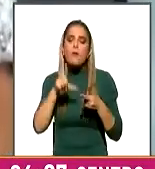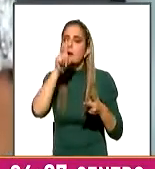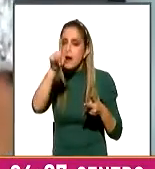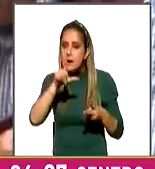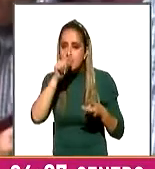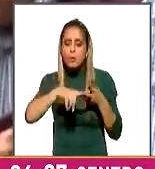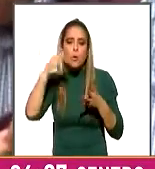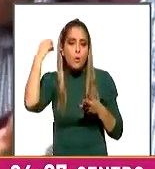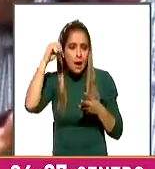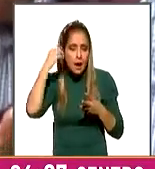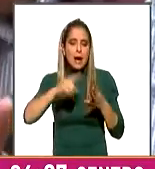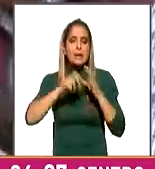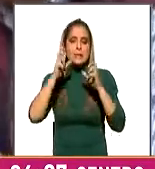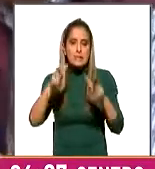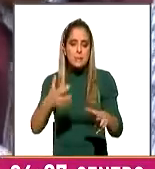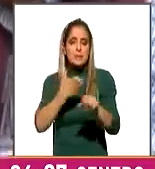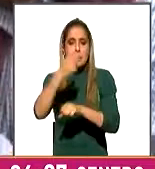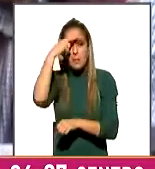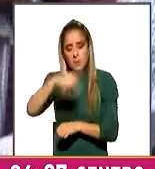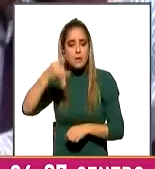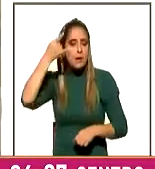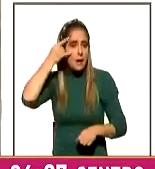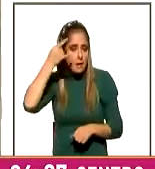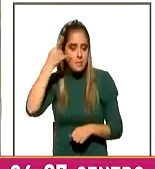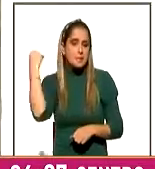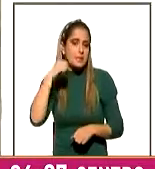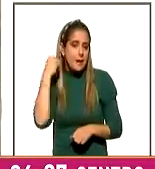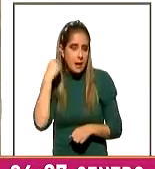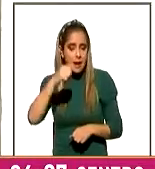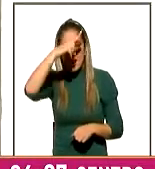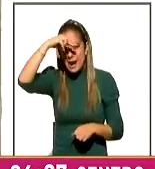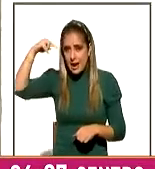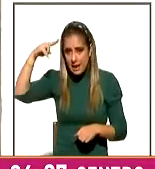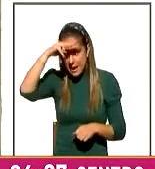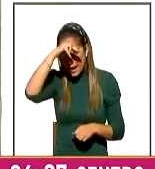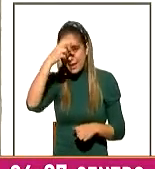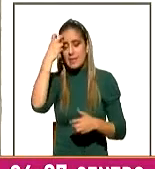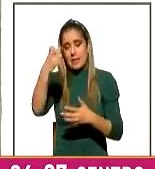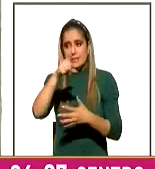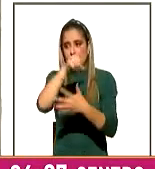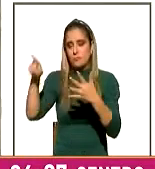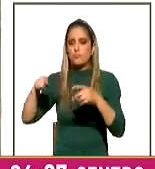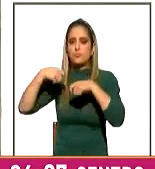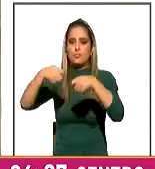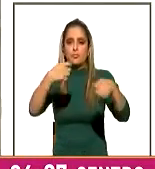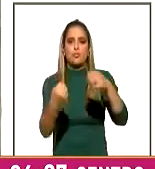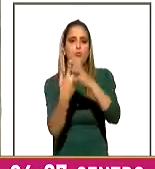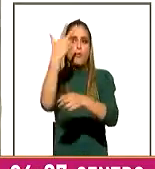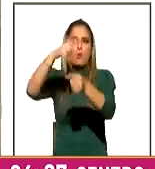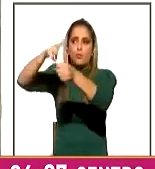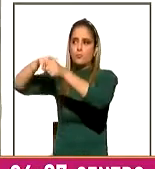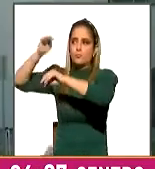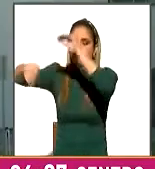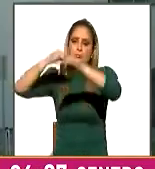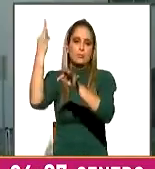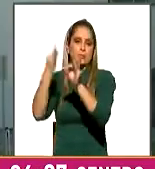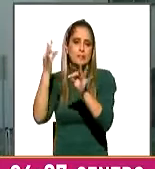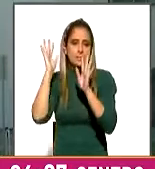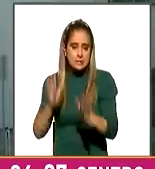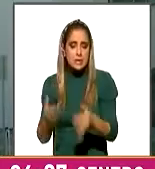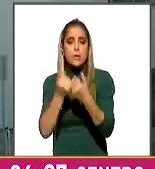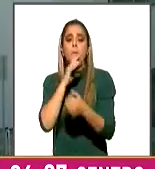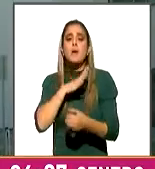hoy lo vamos a recuperar de manera muy importante. Tenemos más de 3.000 millones de pesos para eso en específico, que es la infraestructura